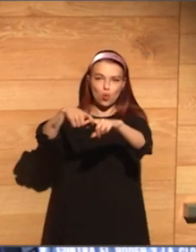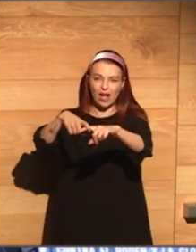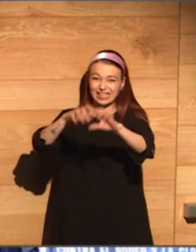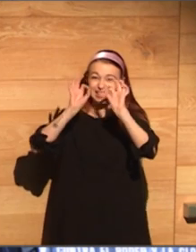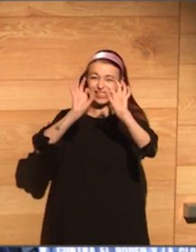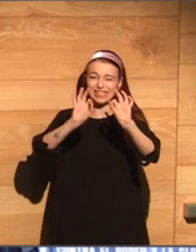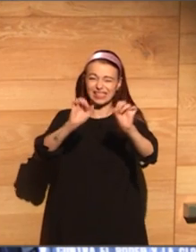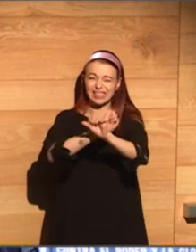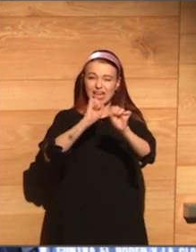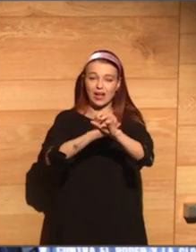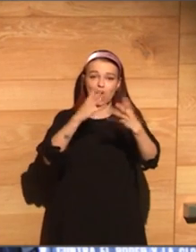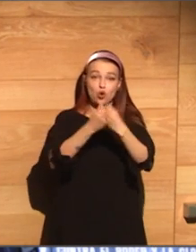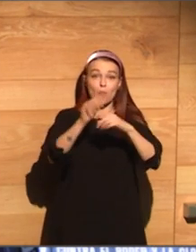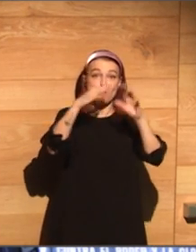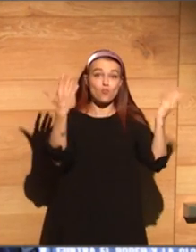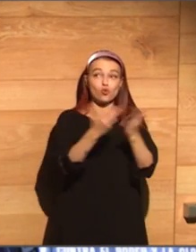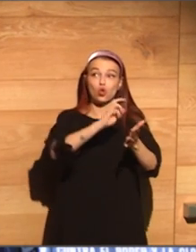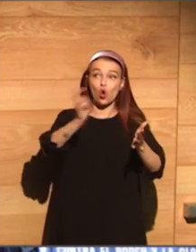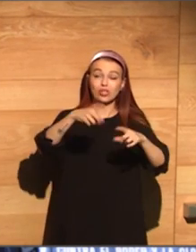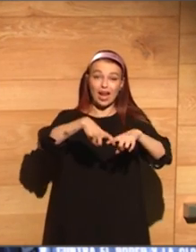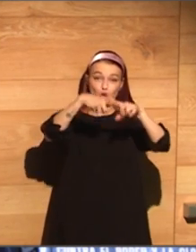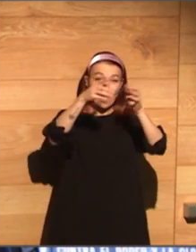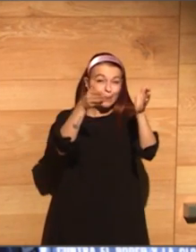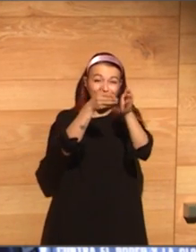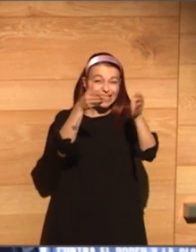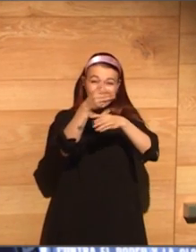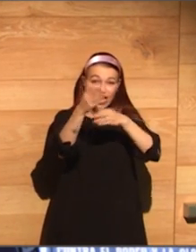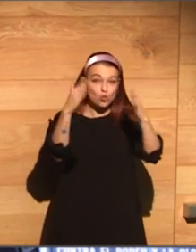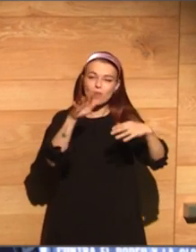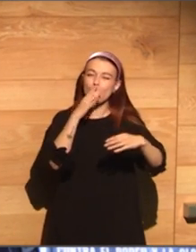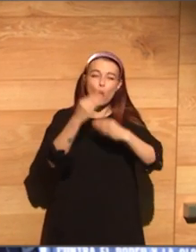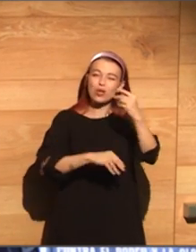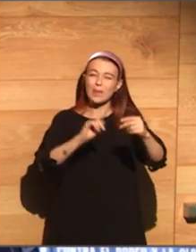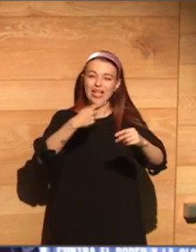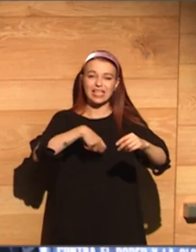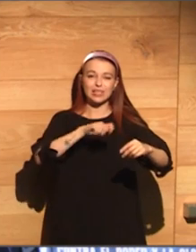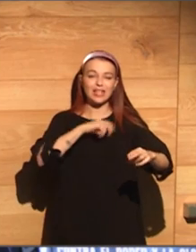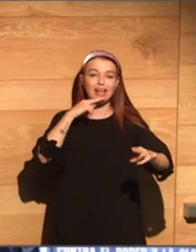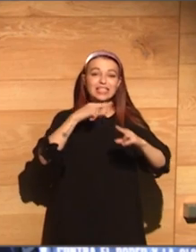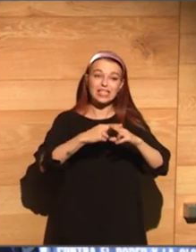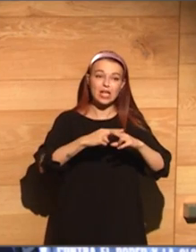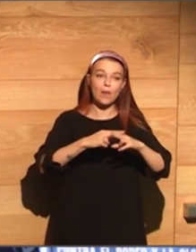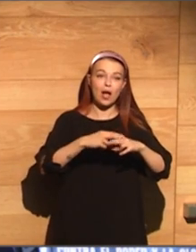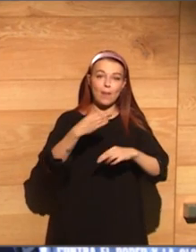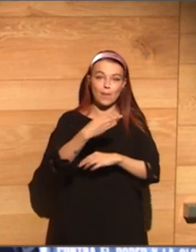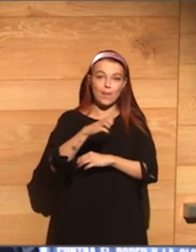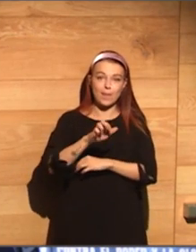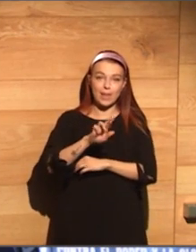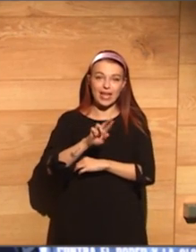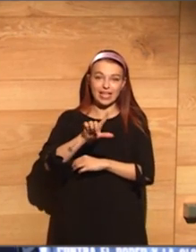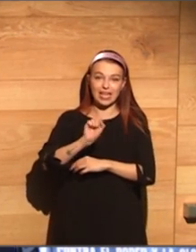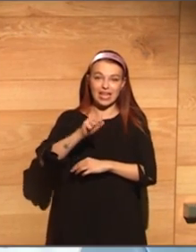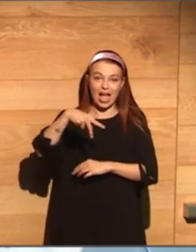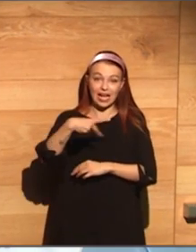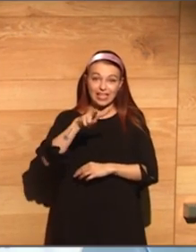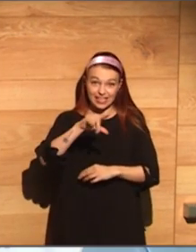chiquitita, que no hay en el resto del mundo, que se usa sobre todo en España y que se llama, y aún hoy, se llama la berlanguita. ¡Anda!